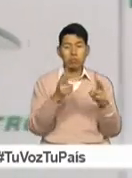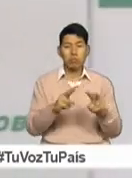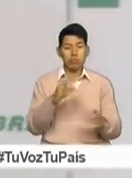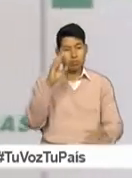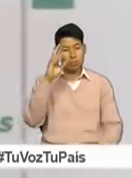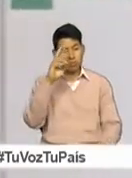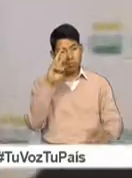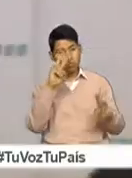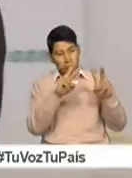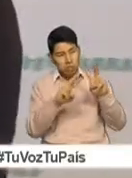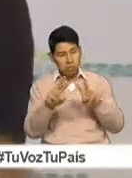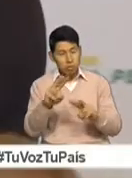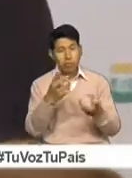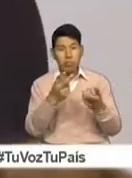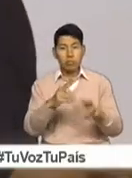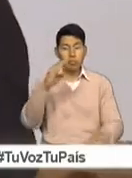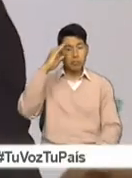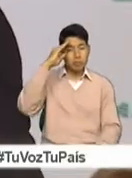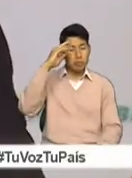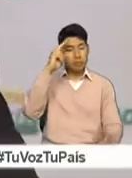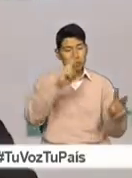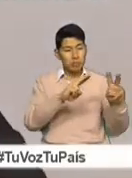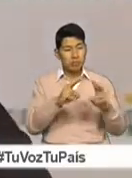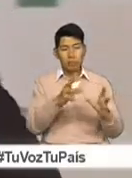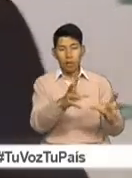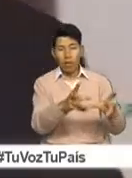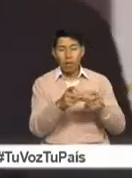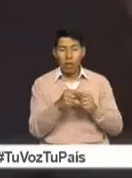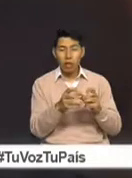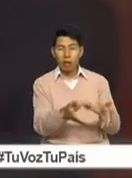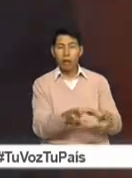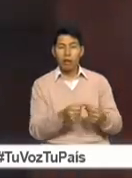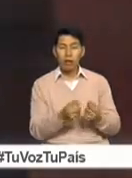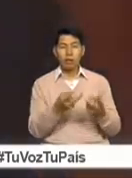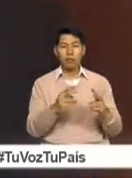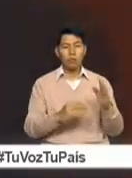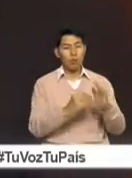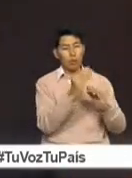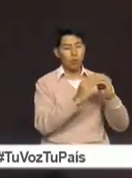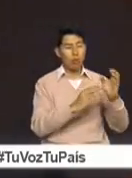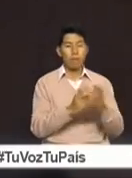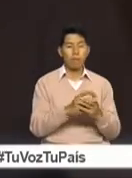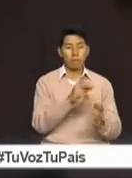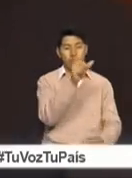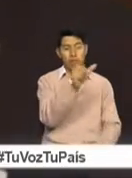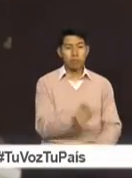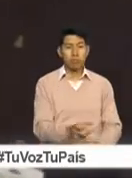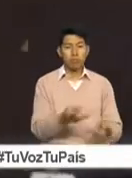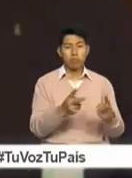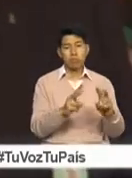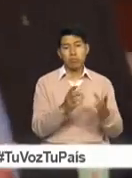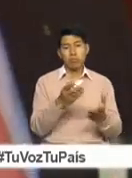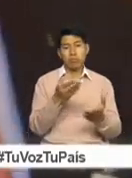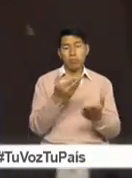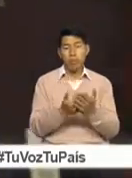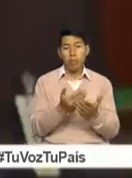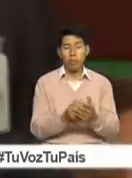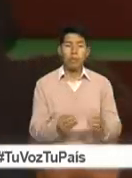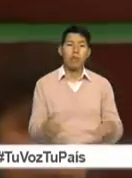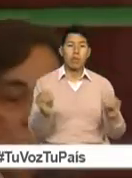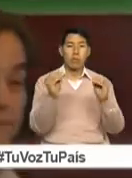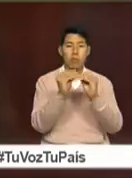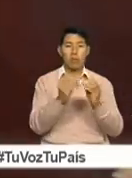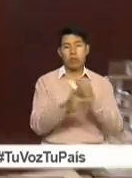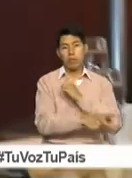bajando reveló la existencia de un esquema de pago de sobornos de grandes constructores a políticos y partidos para obtener contratos en petrobras